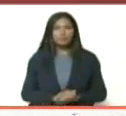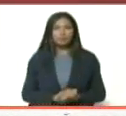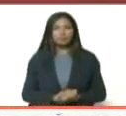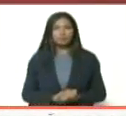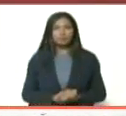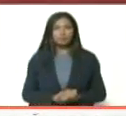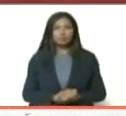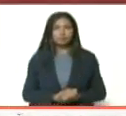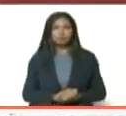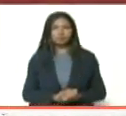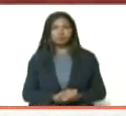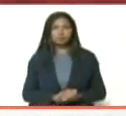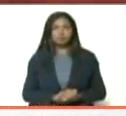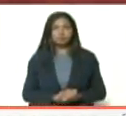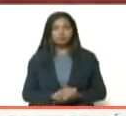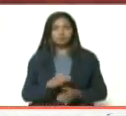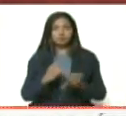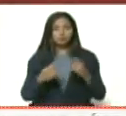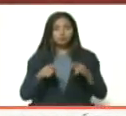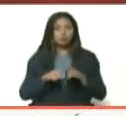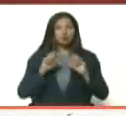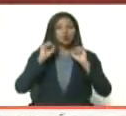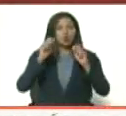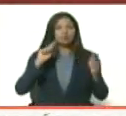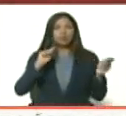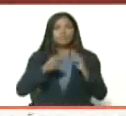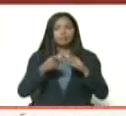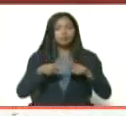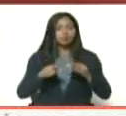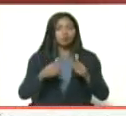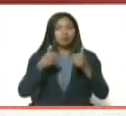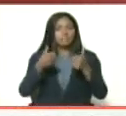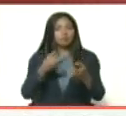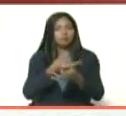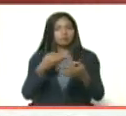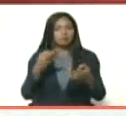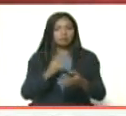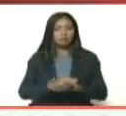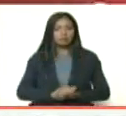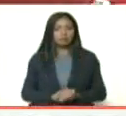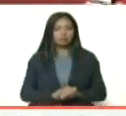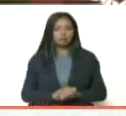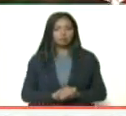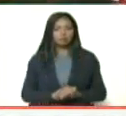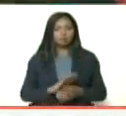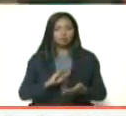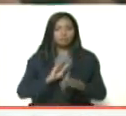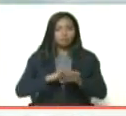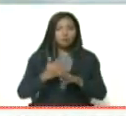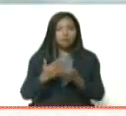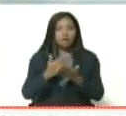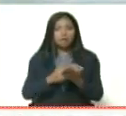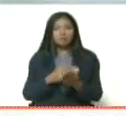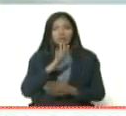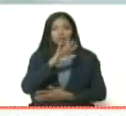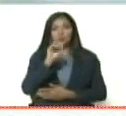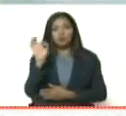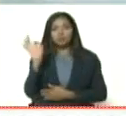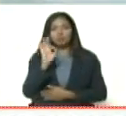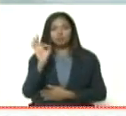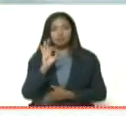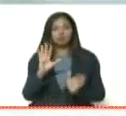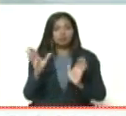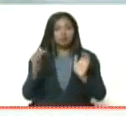aspecto, terminamos logrando y convirtiéndolo en un bien. Porque antes importábamos el 50% de los